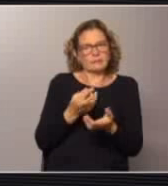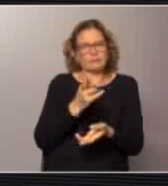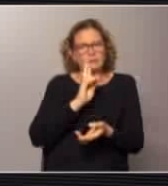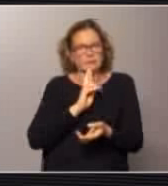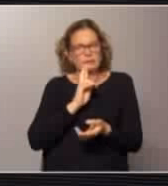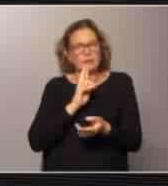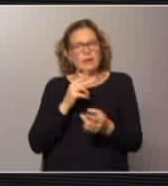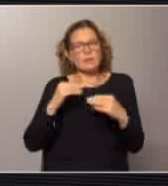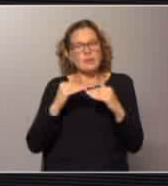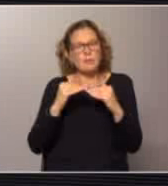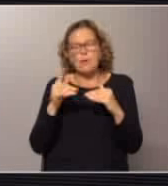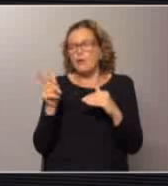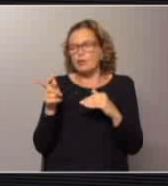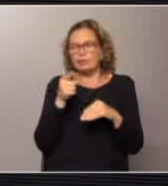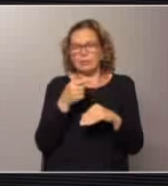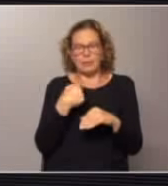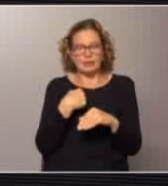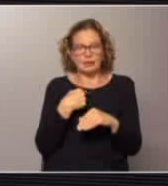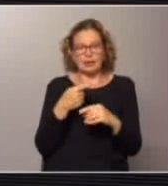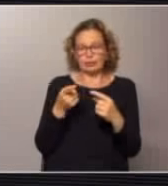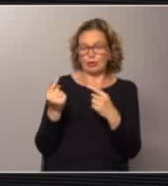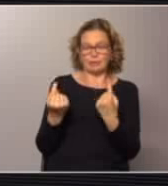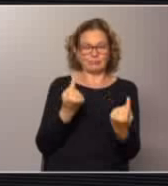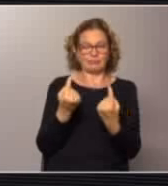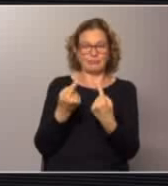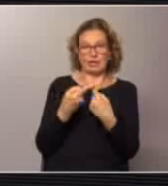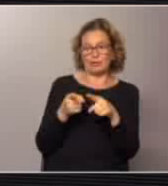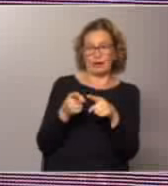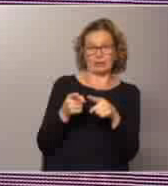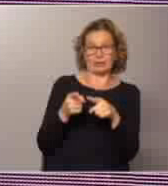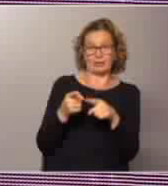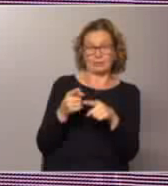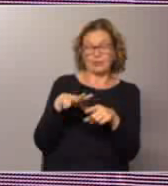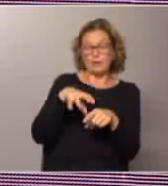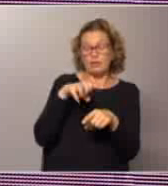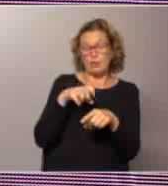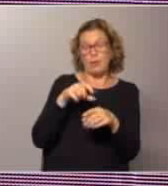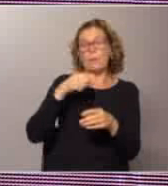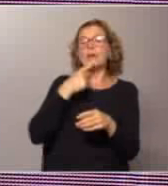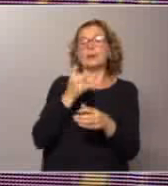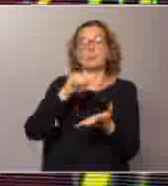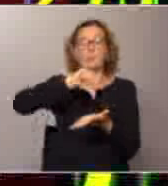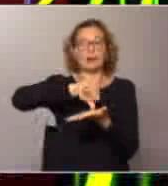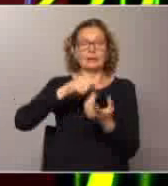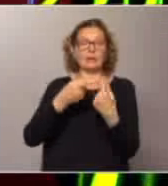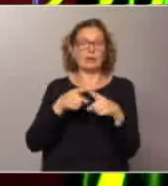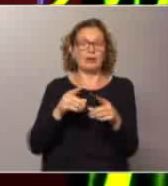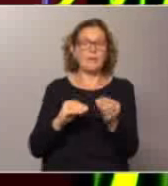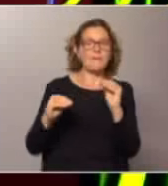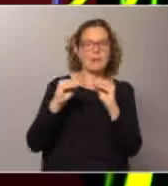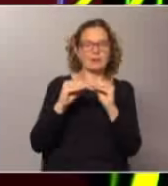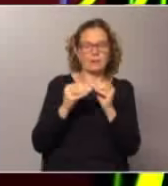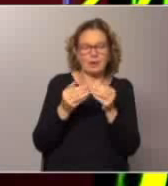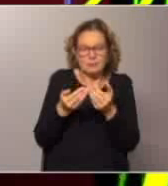mismo a vos y a mí y cuanto menos nos parecemos entre nosotros e incluso si vivimos en países distintos más se empiezan a